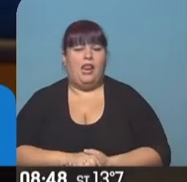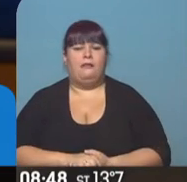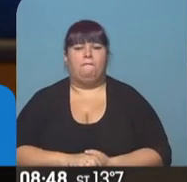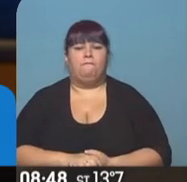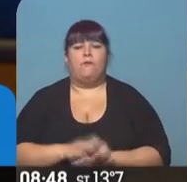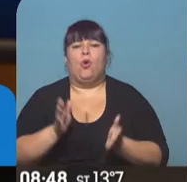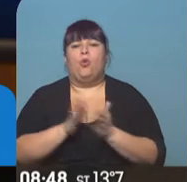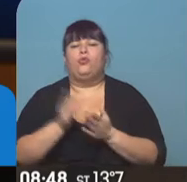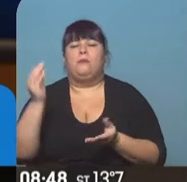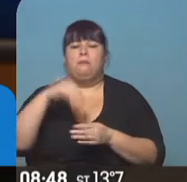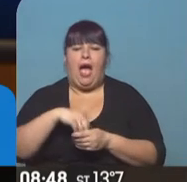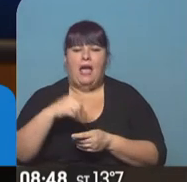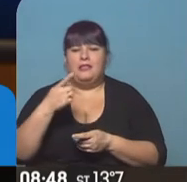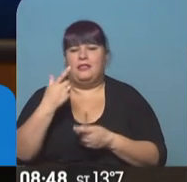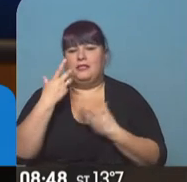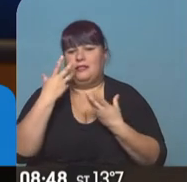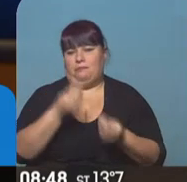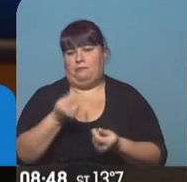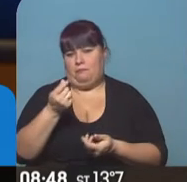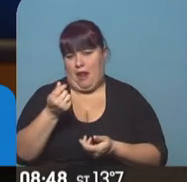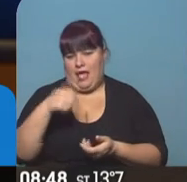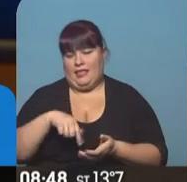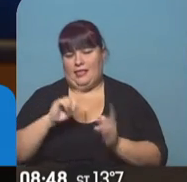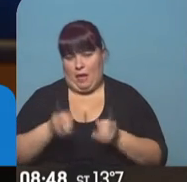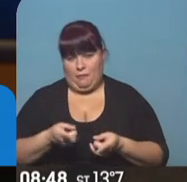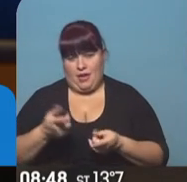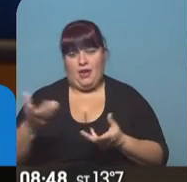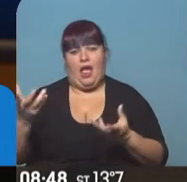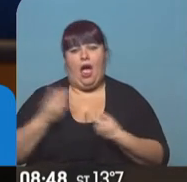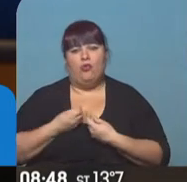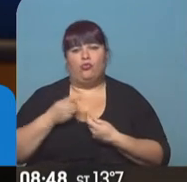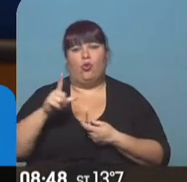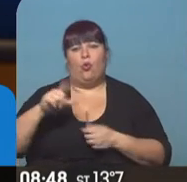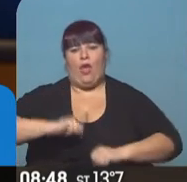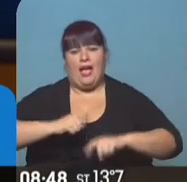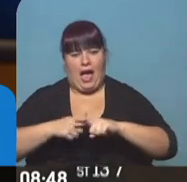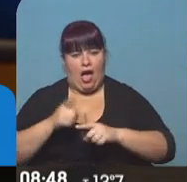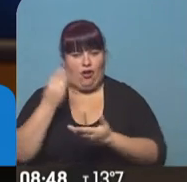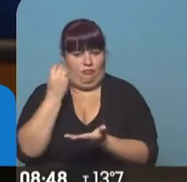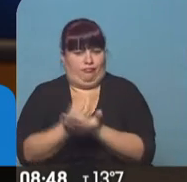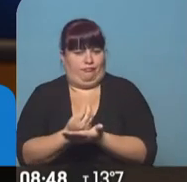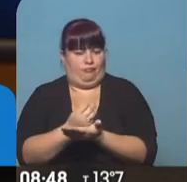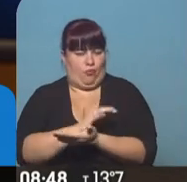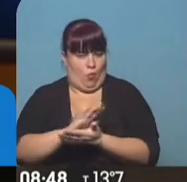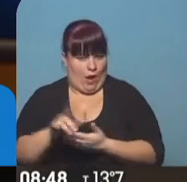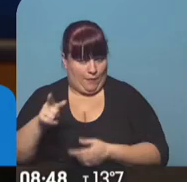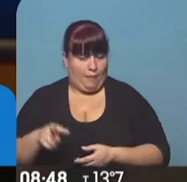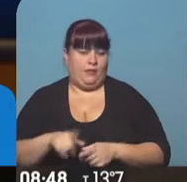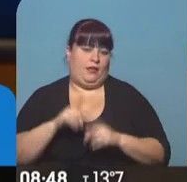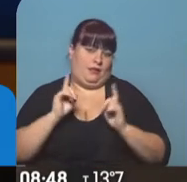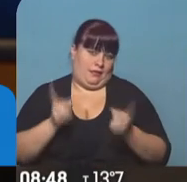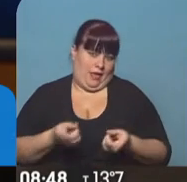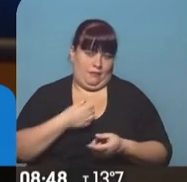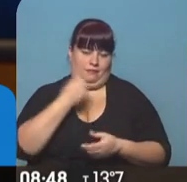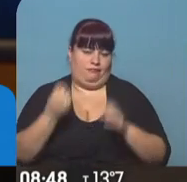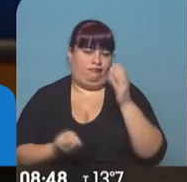con el agregado del aporte que nos significa en la ciudad también acompañe lilita como nuestra principal candidata ni más ni menos